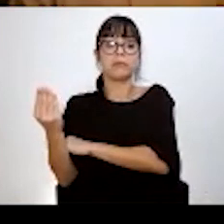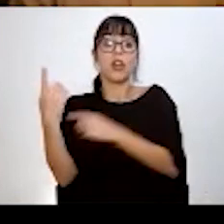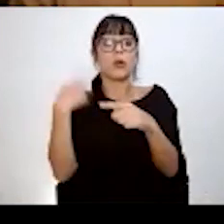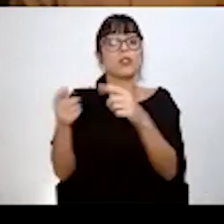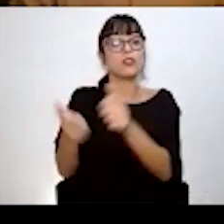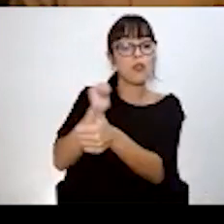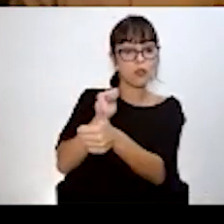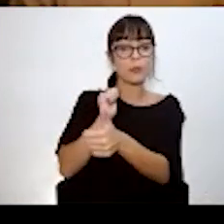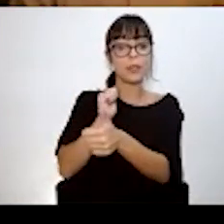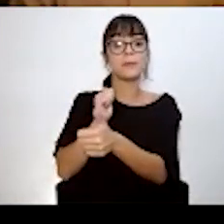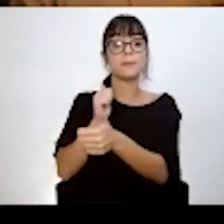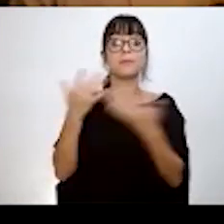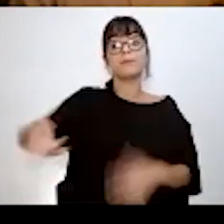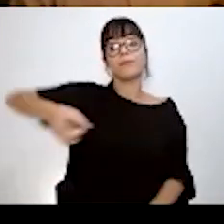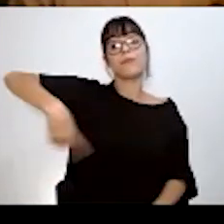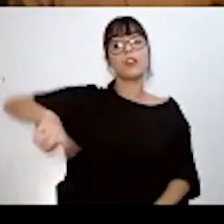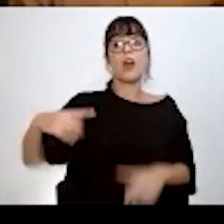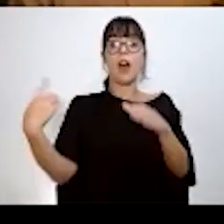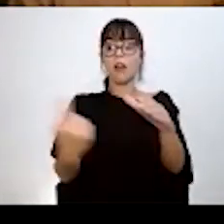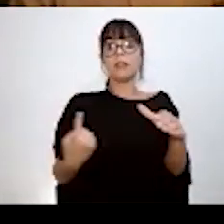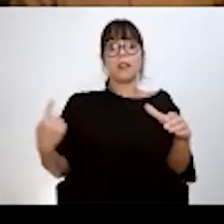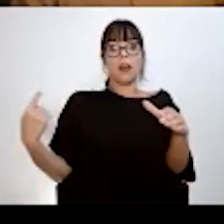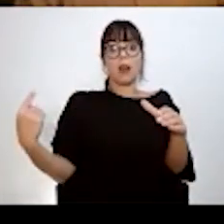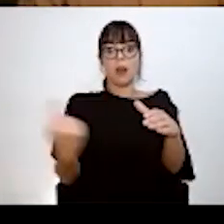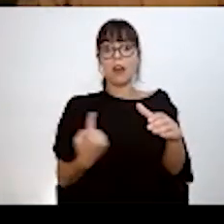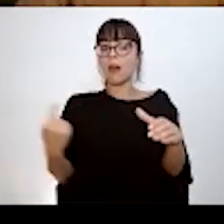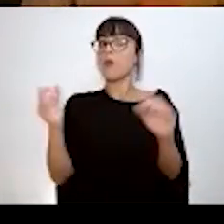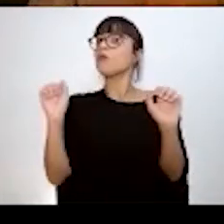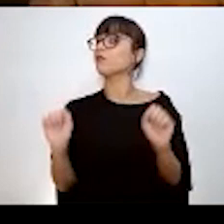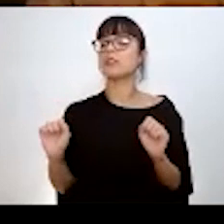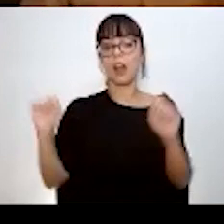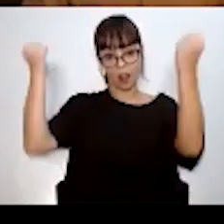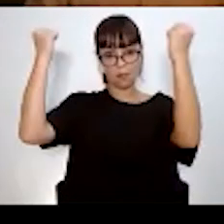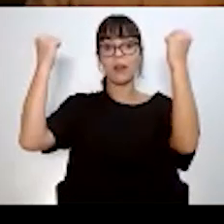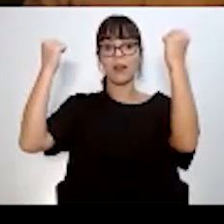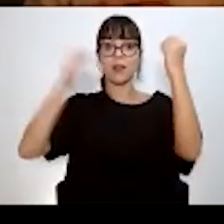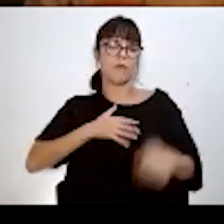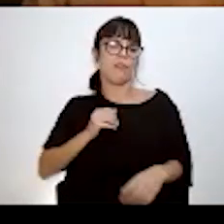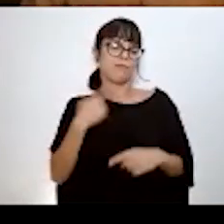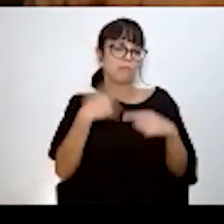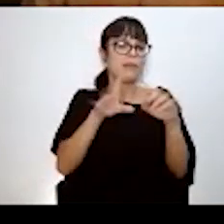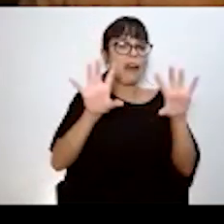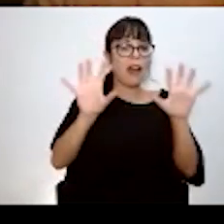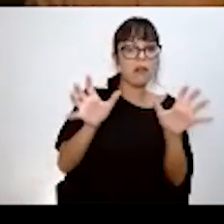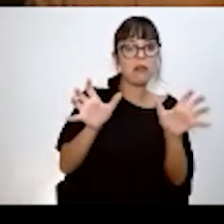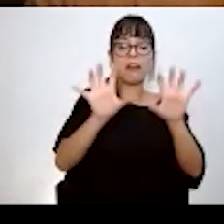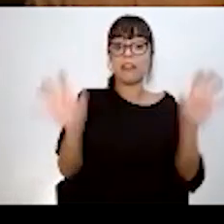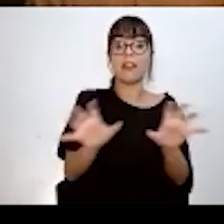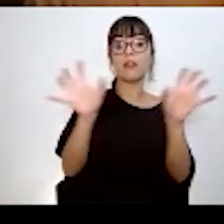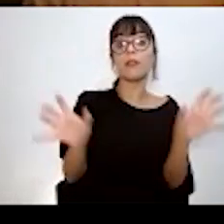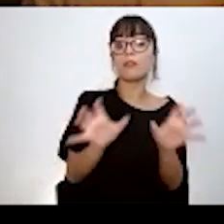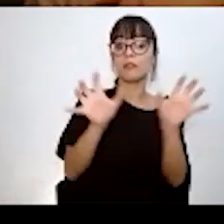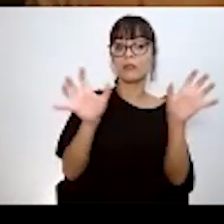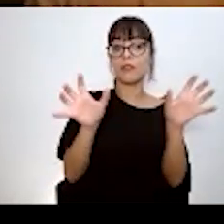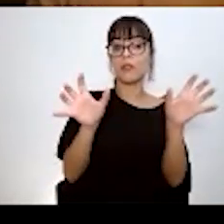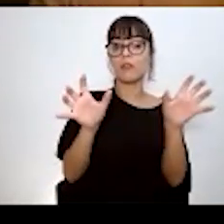de ese proceso de aislamiento que les permite incluso fabricar elementos de adorno, enseres para el acicalamiento